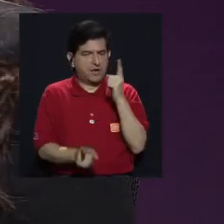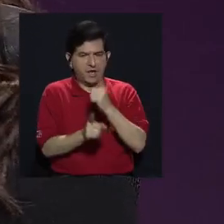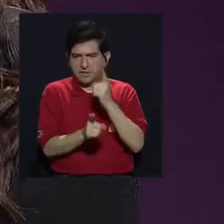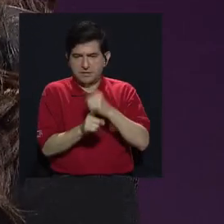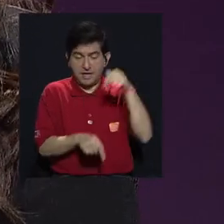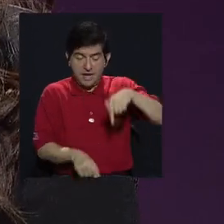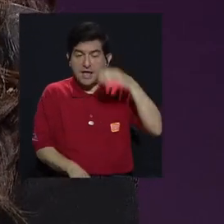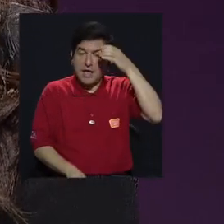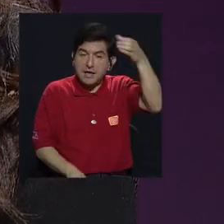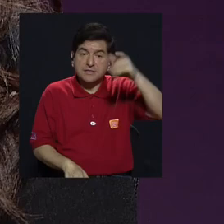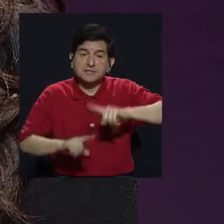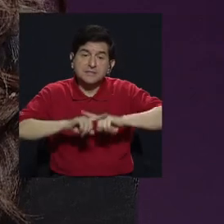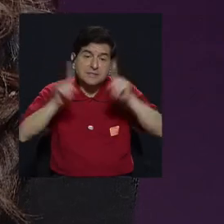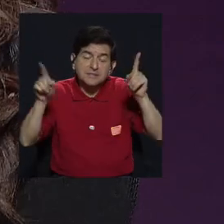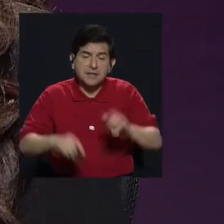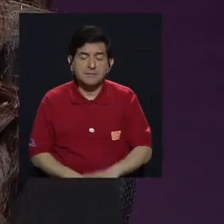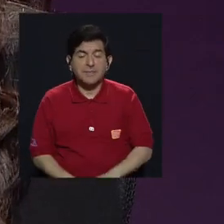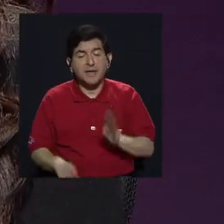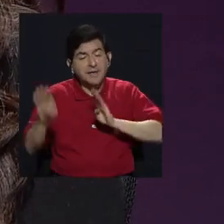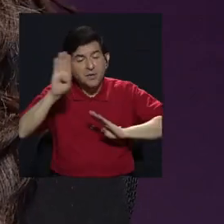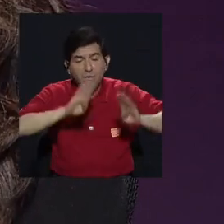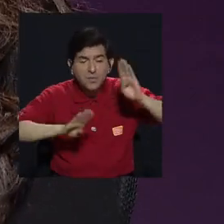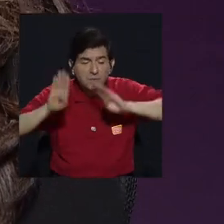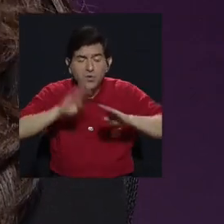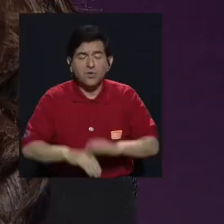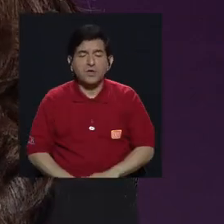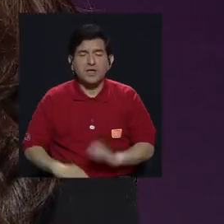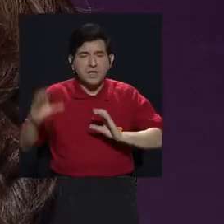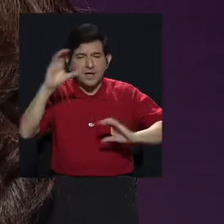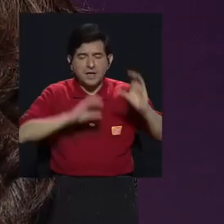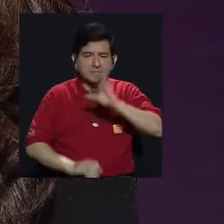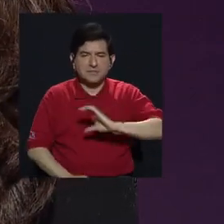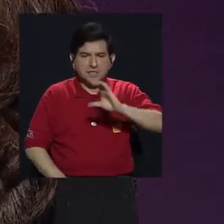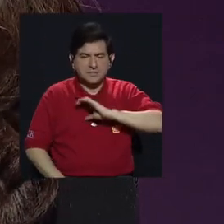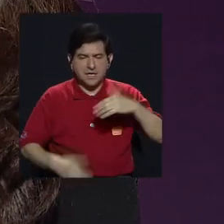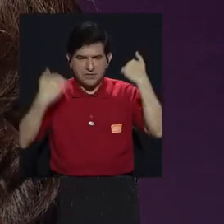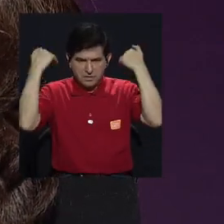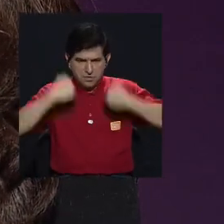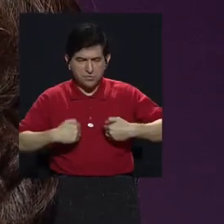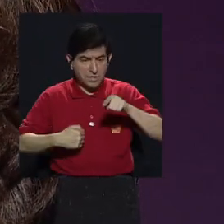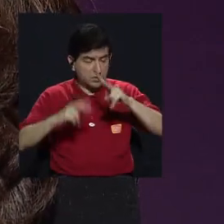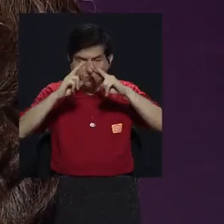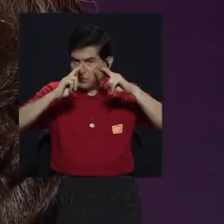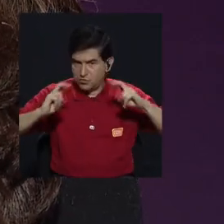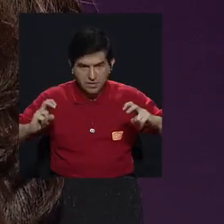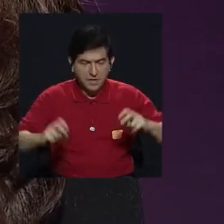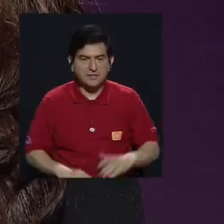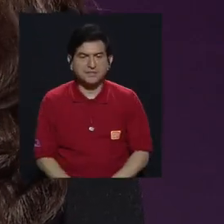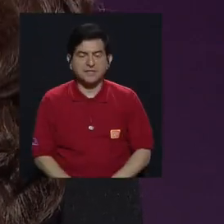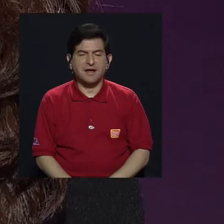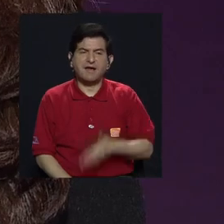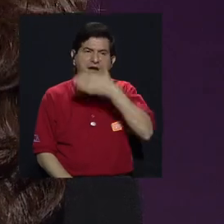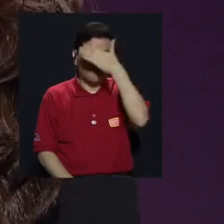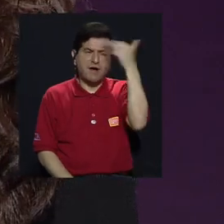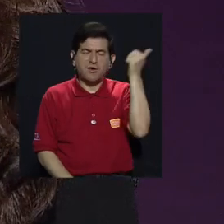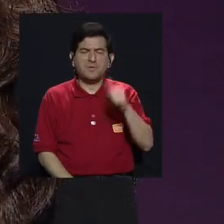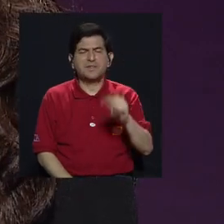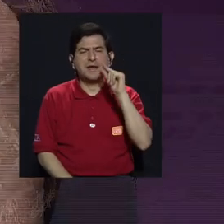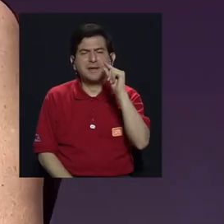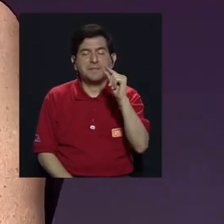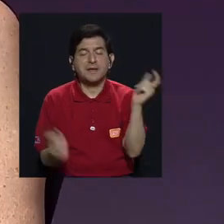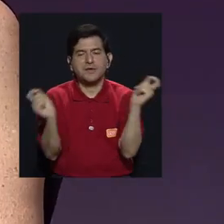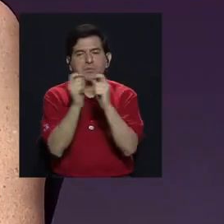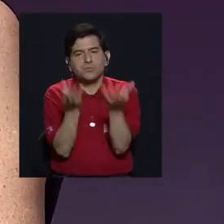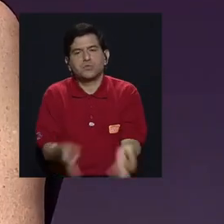incorrecto desde esta cultura, pero desde la biología, desde la ciencia de la conducta humana, si no consideramos eso, nos vamos a olvidar de ese